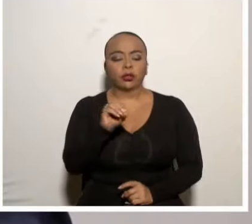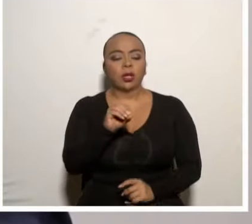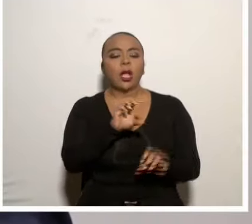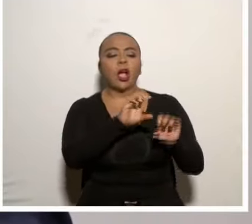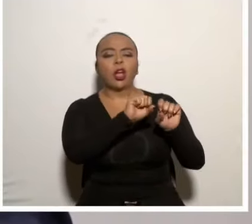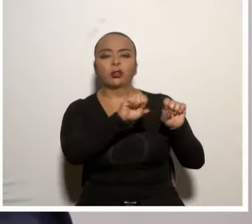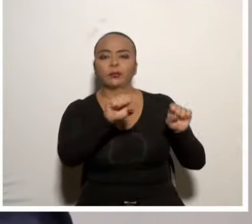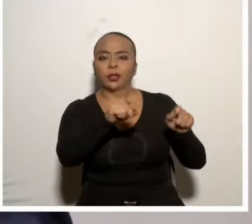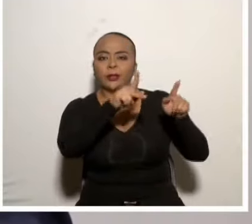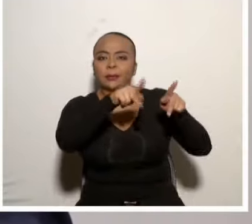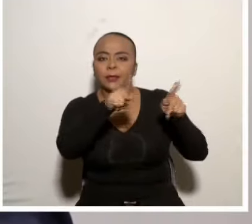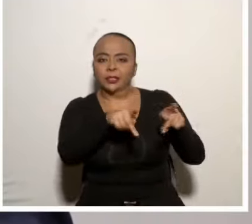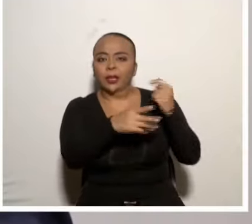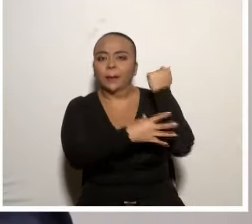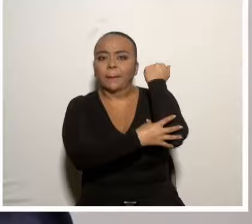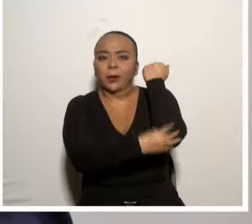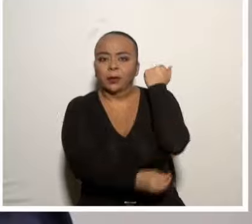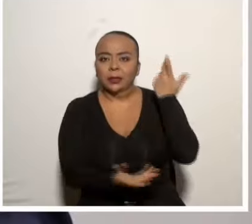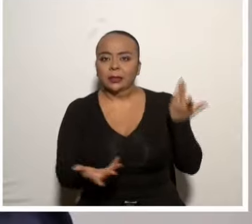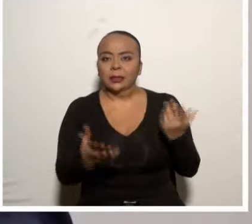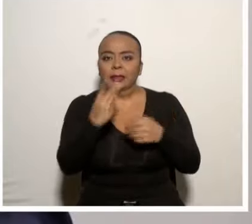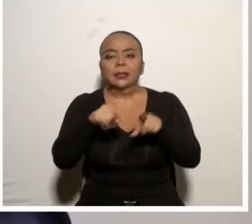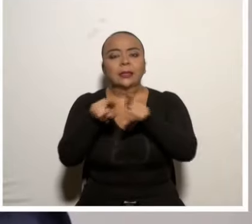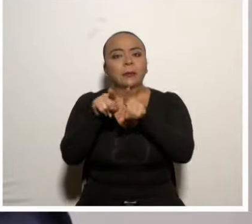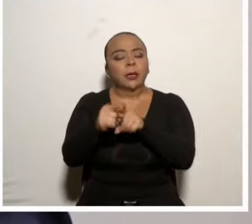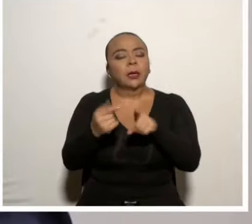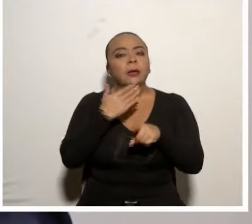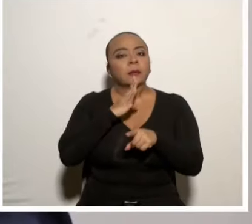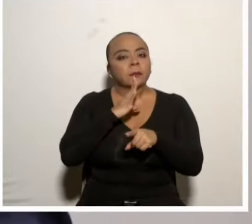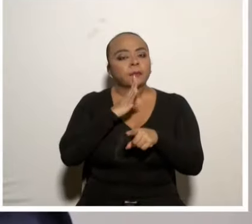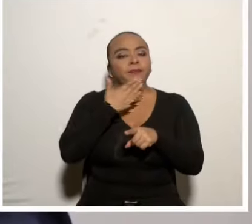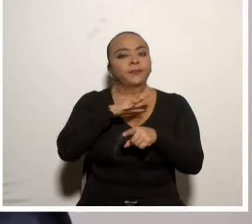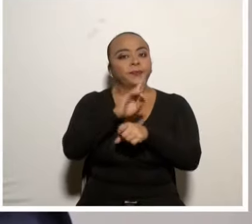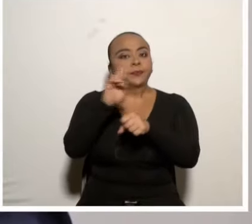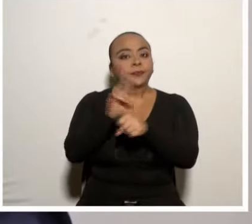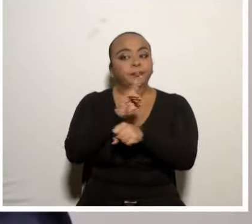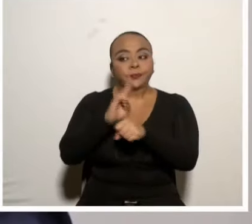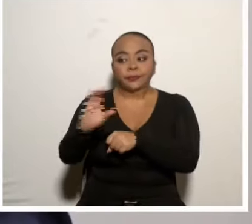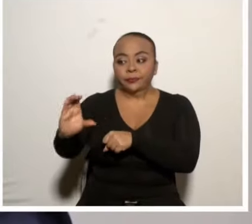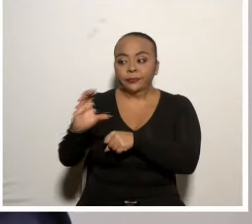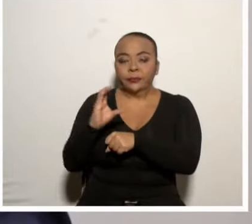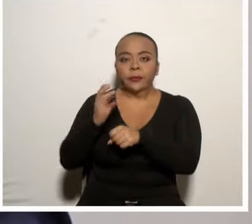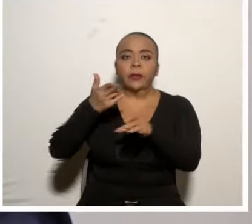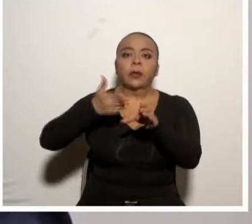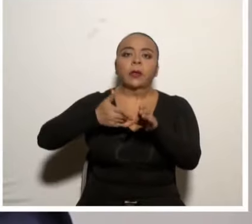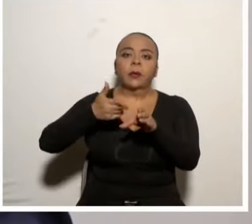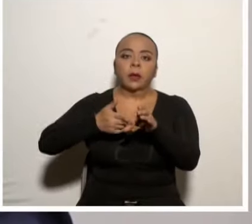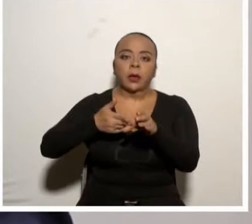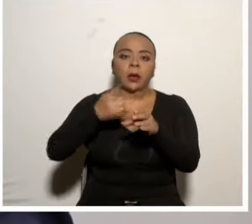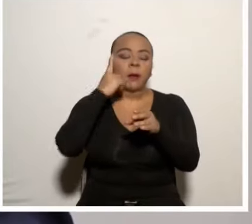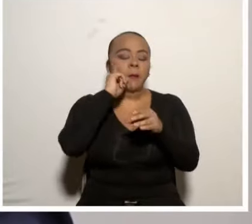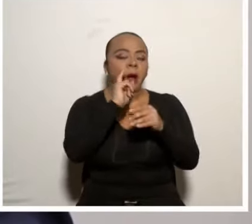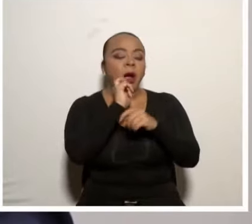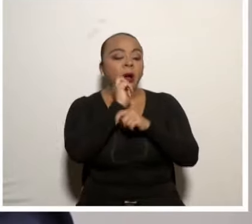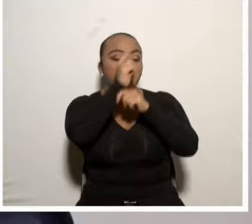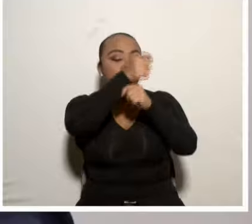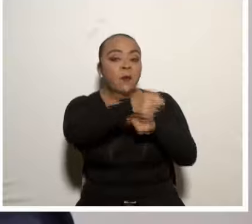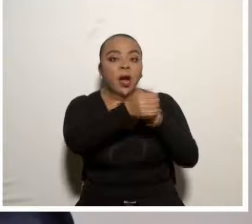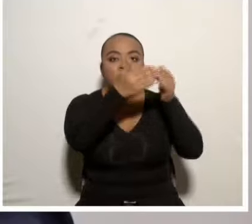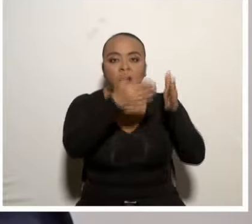que está en pobreza, hasta se habla de mal uso del subsidio de los combustibles a los